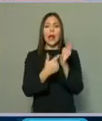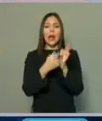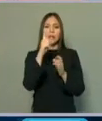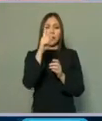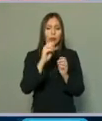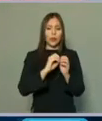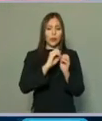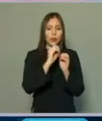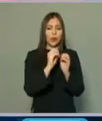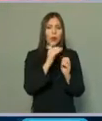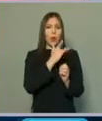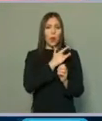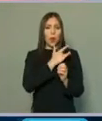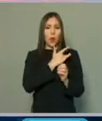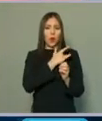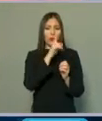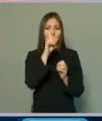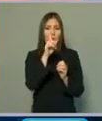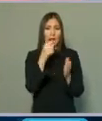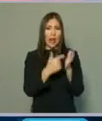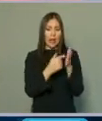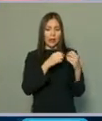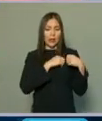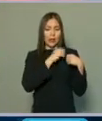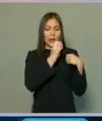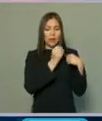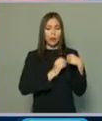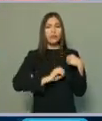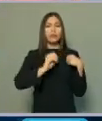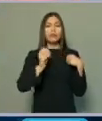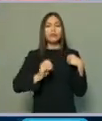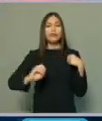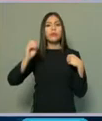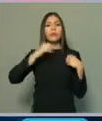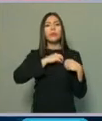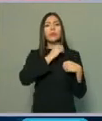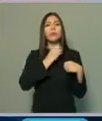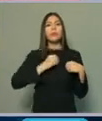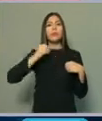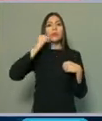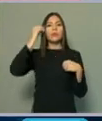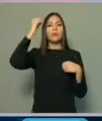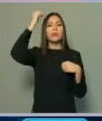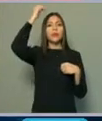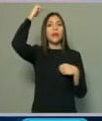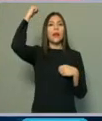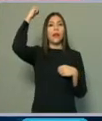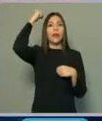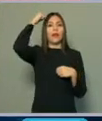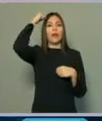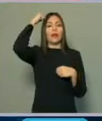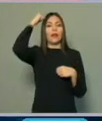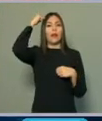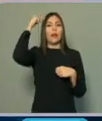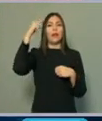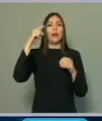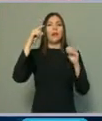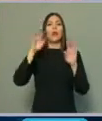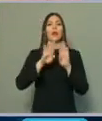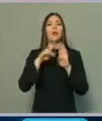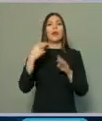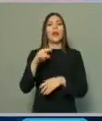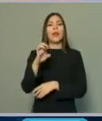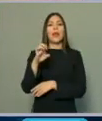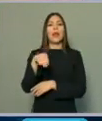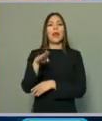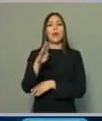desprender del corazón y se va hacia el cerebro. Eso se llama embolia. ¿Sí? Cuando el trombo viaja se llama émbolo. Y llega el